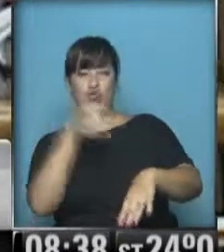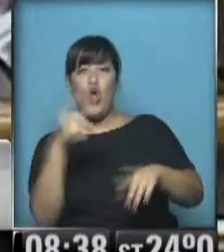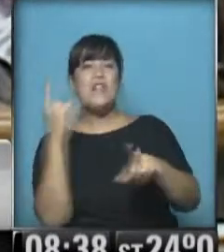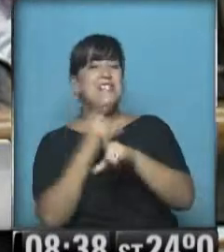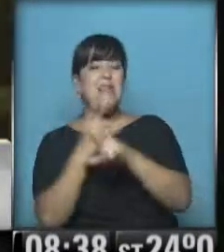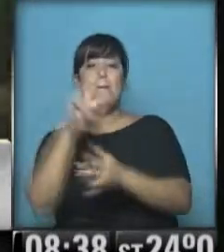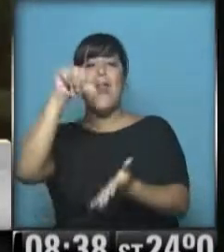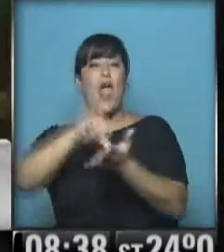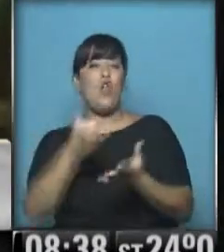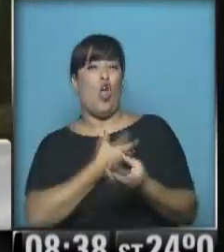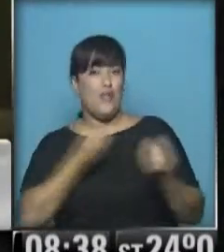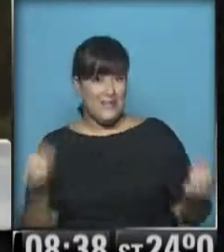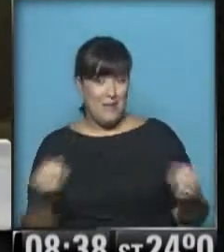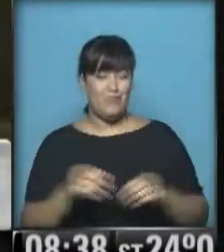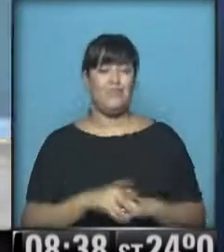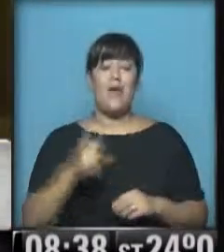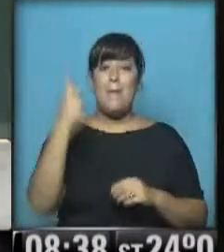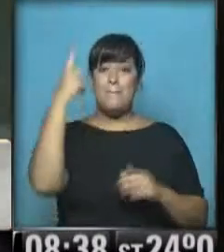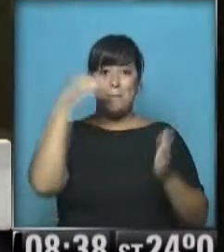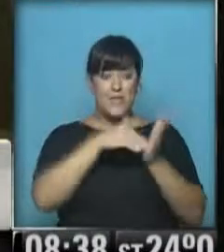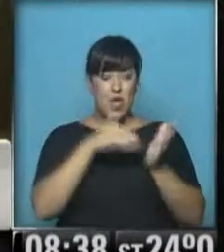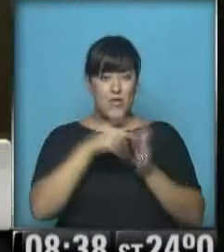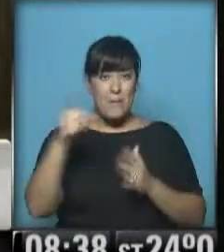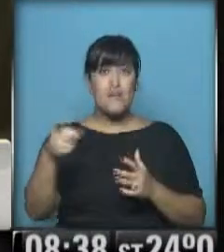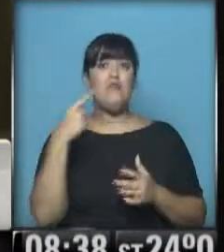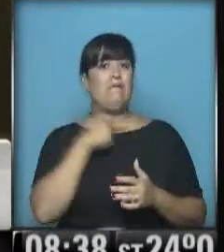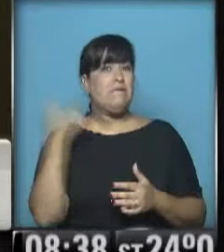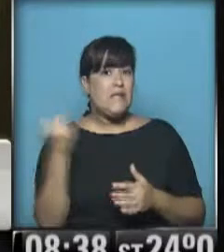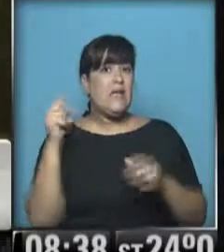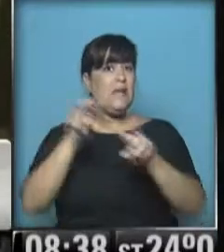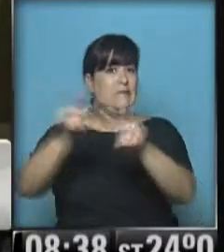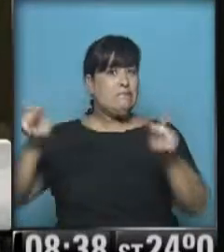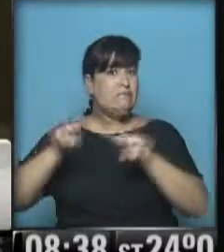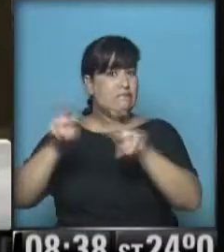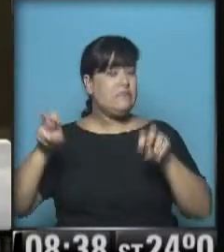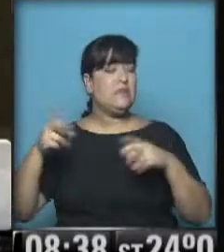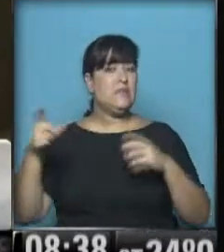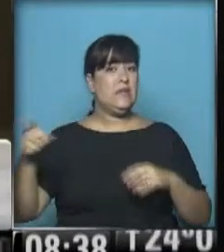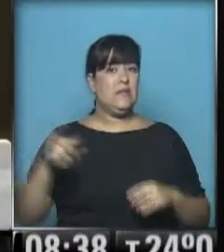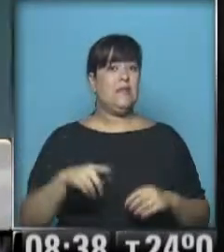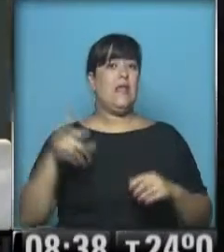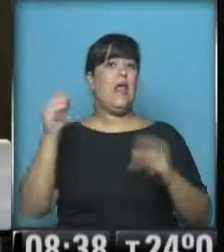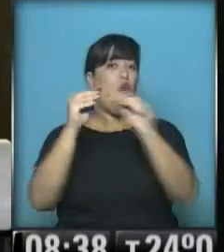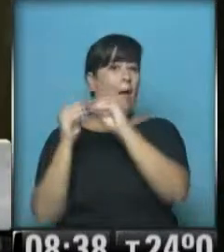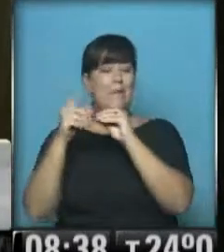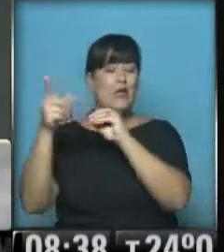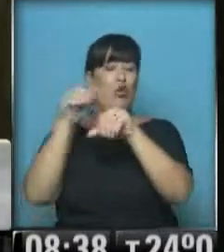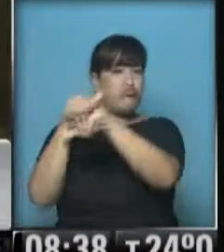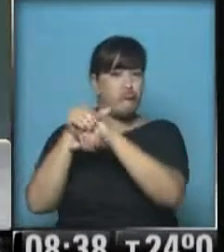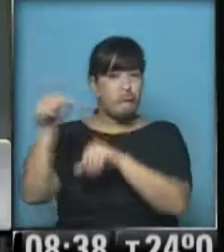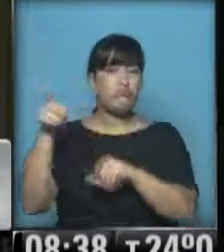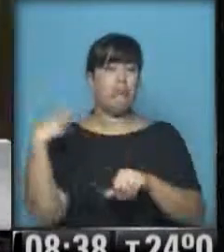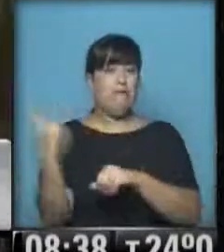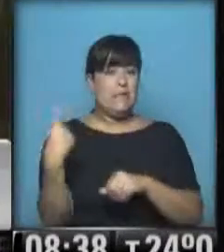ubicación el millón de pesos está intentando ser recaudado por estas horas por parte de allegados y amigos como para que pueda